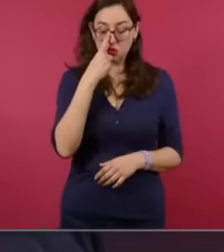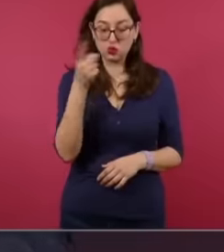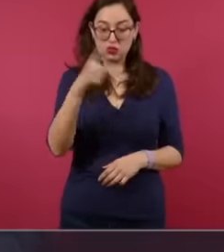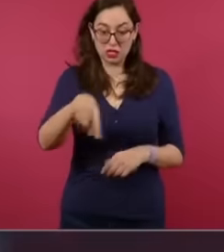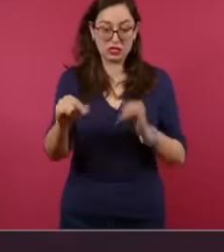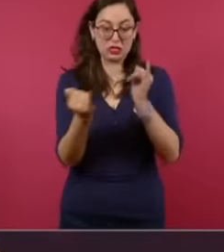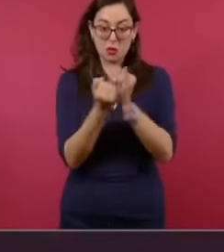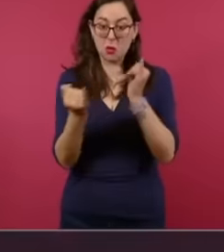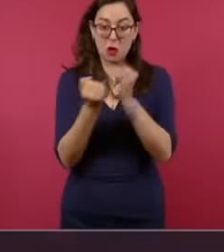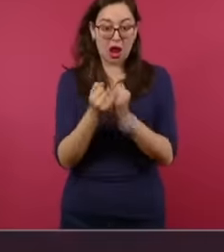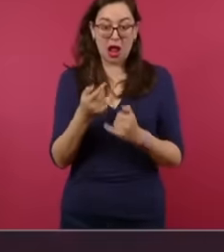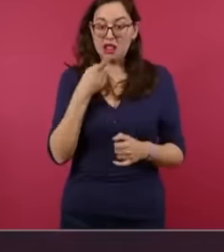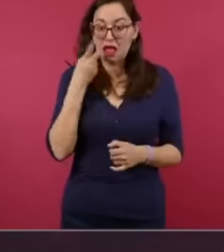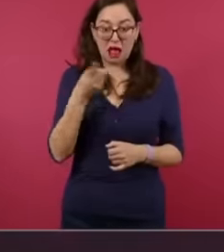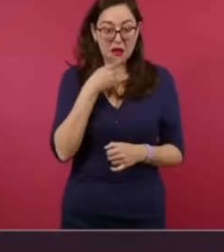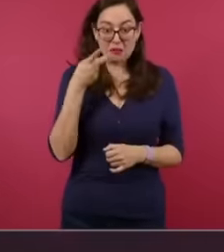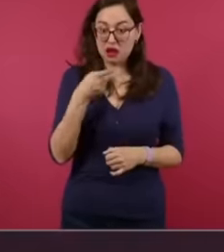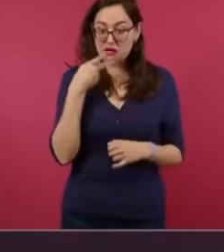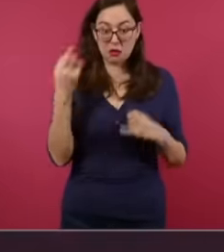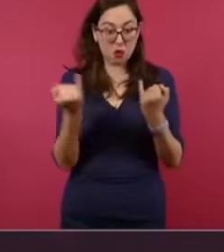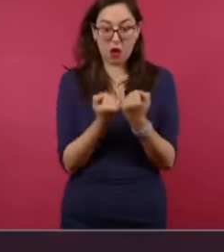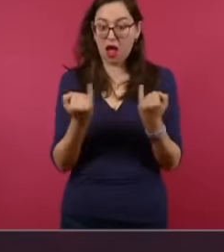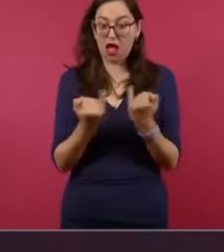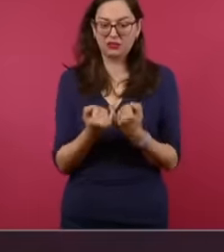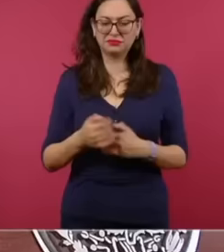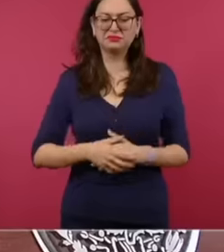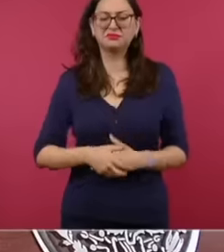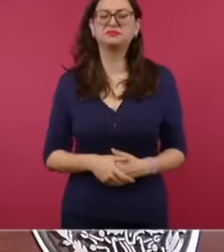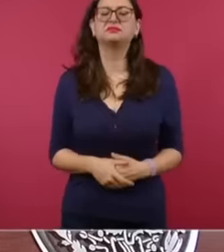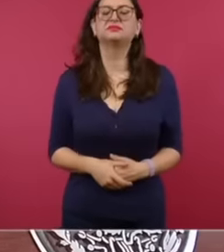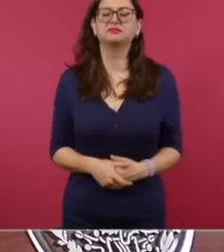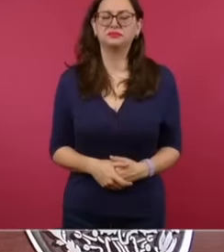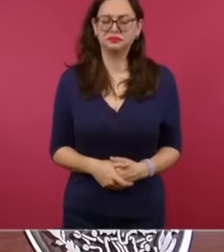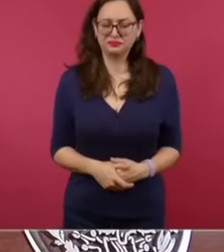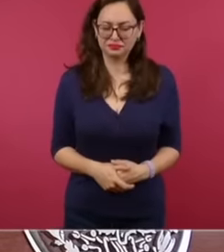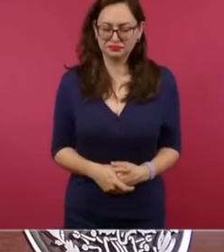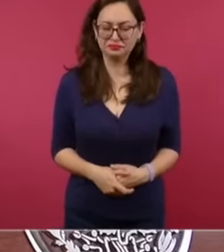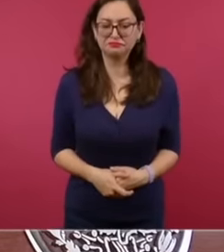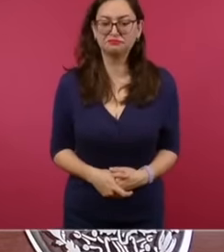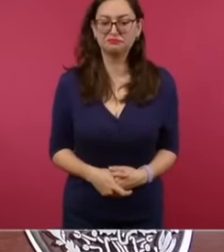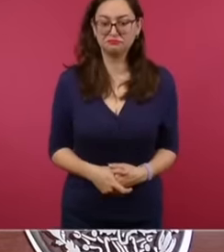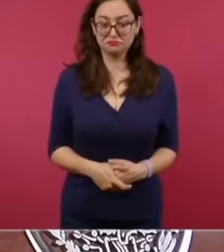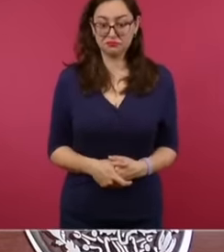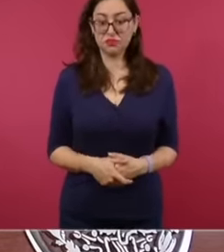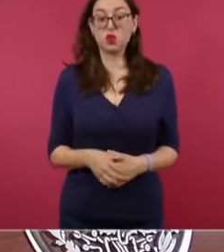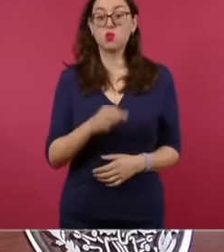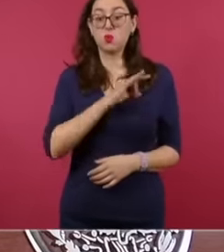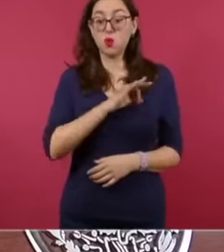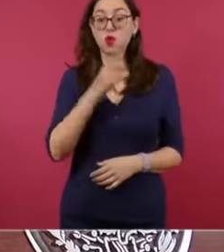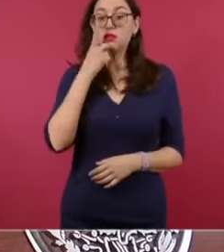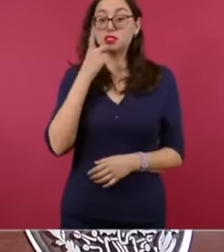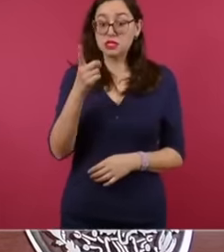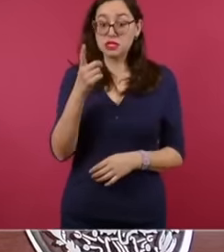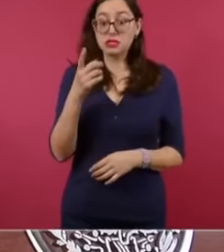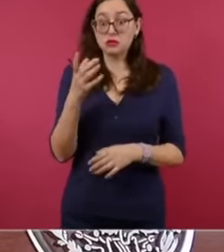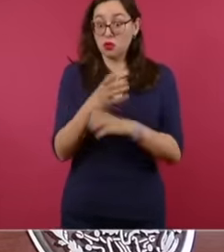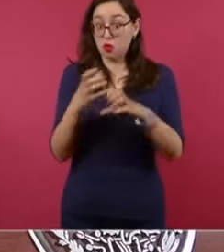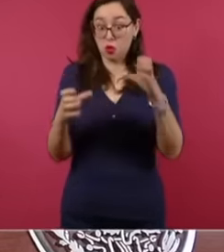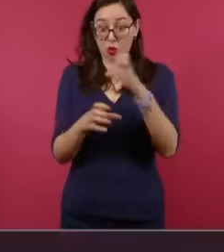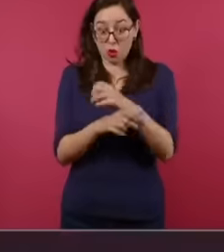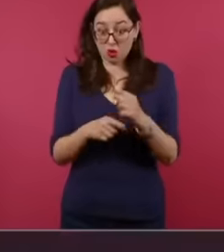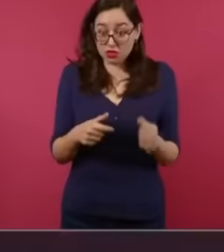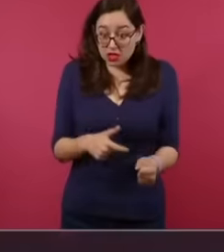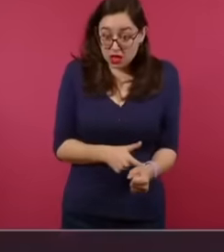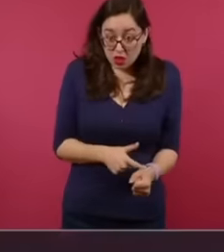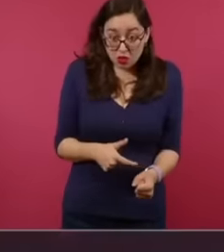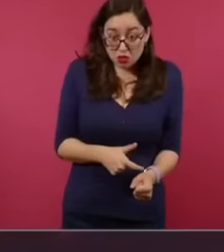Sí, y también. Y es muy de la oposición. Y te puedo decir que hay cosas que no se pueden ocultar. Así es, exactamente, como el dinero mal